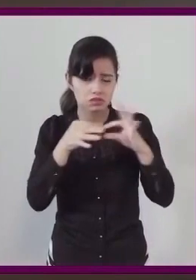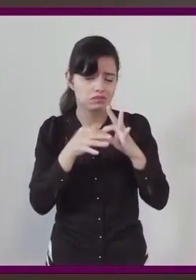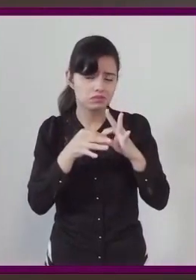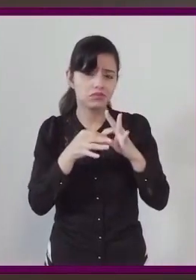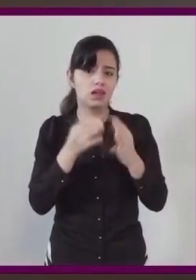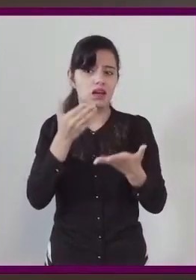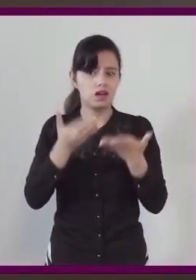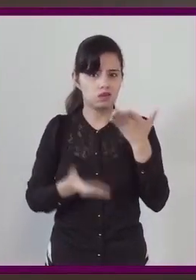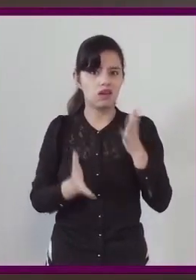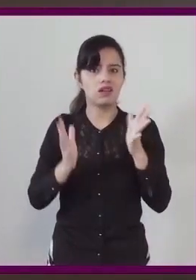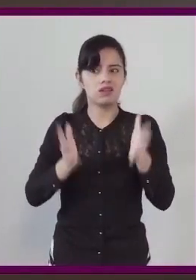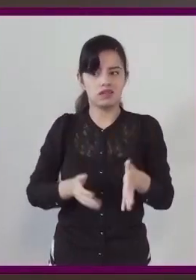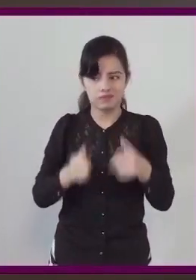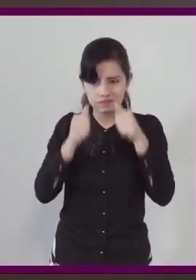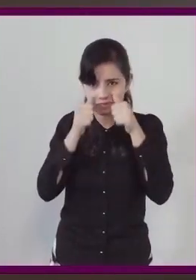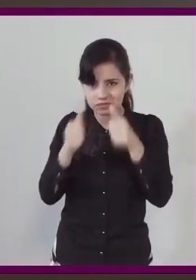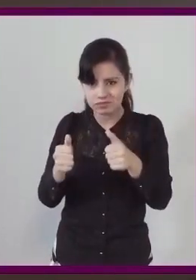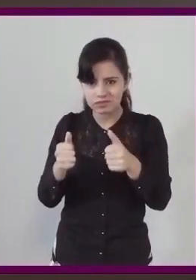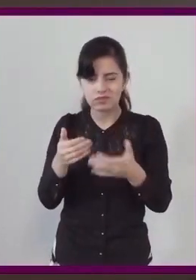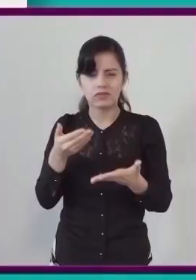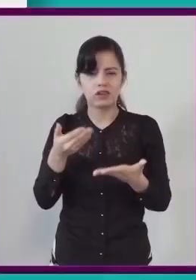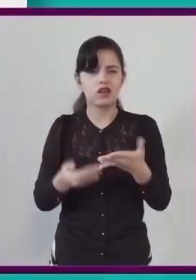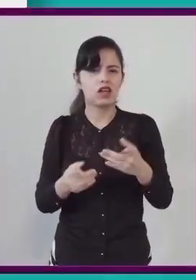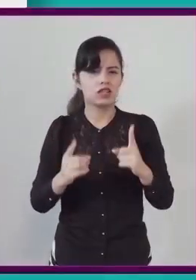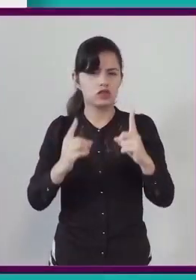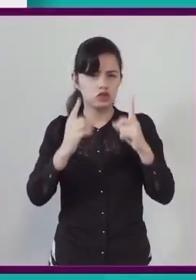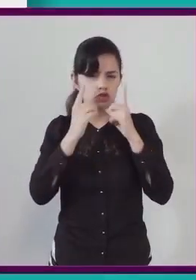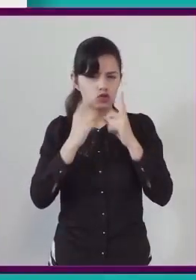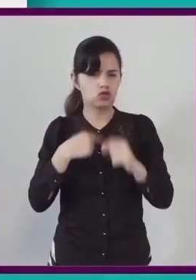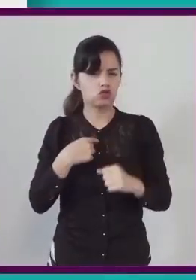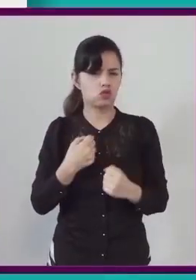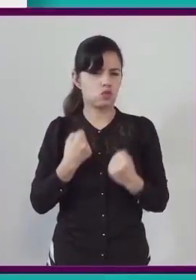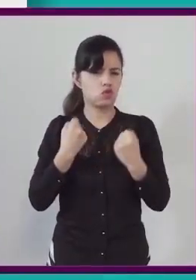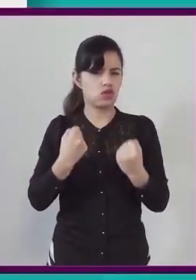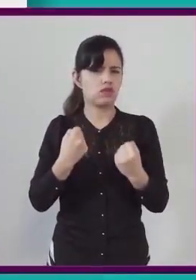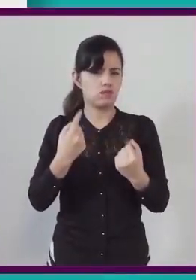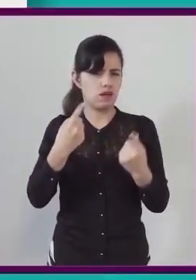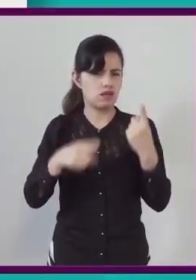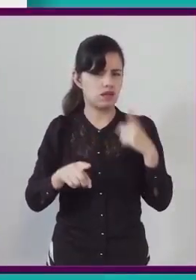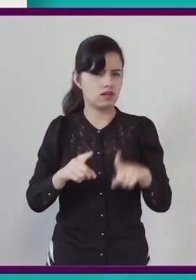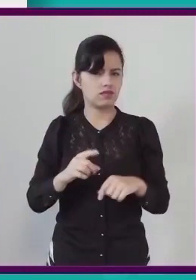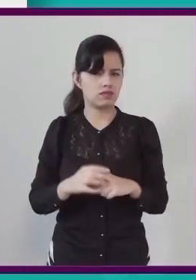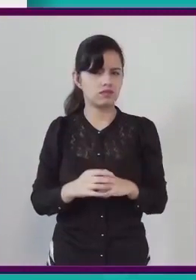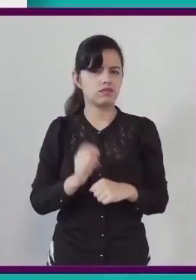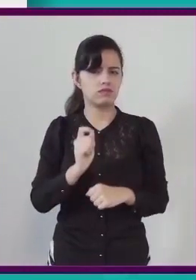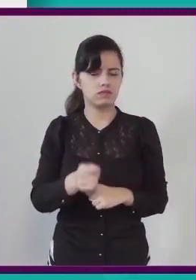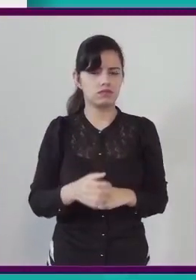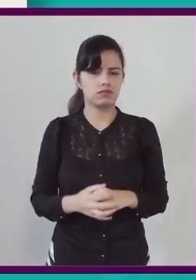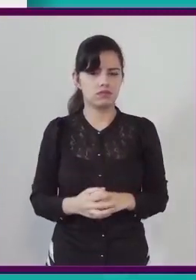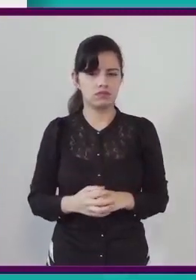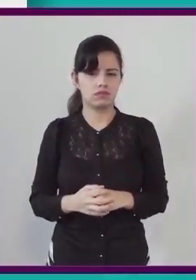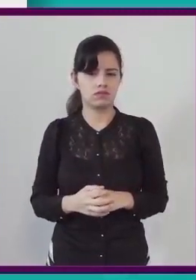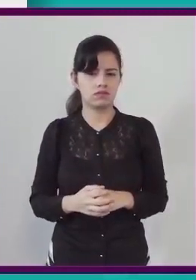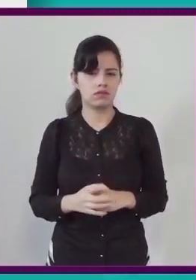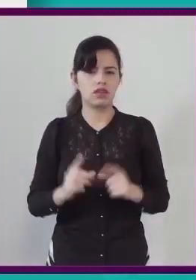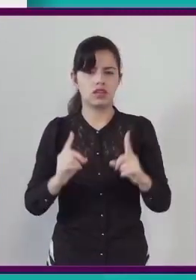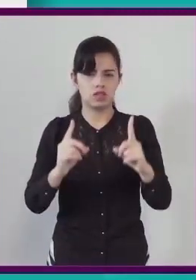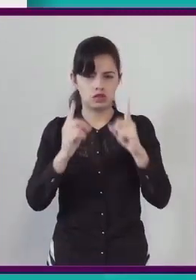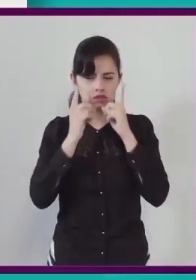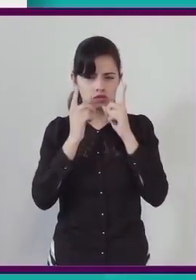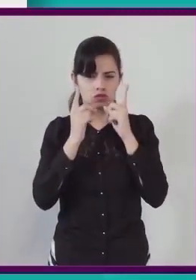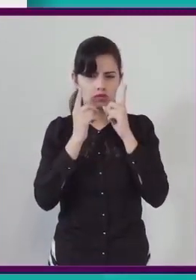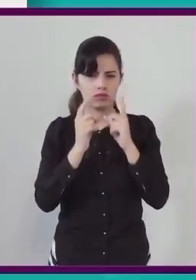¿Qué son los discursos de poder? Creo que más bien los discursos tienen efectos de